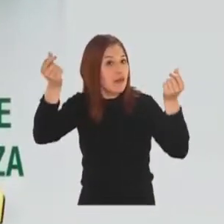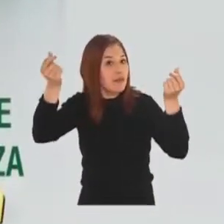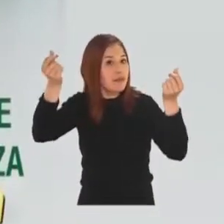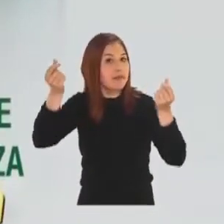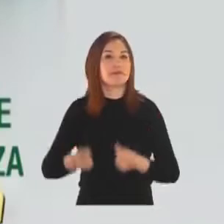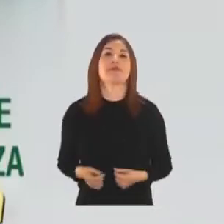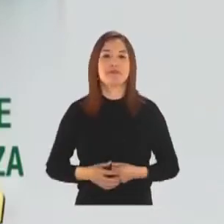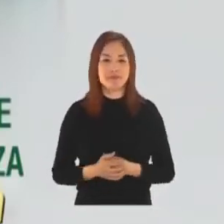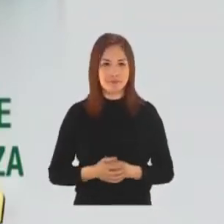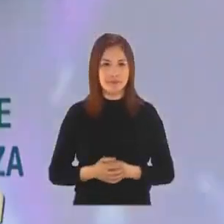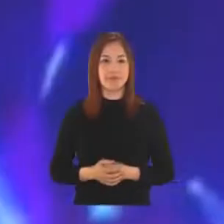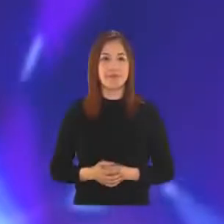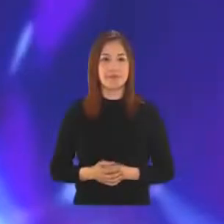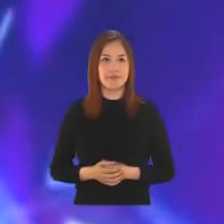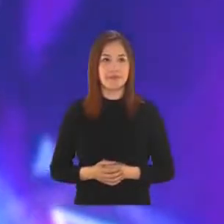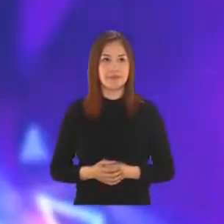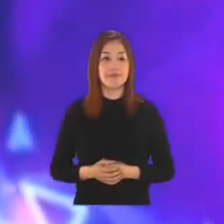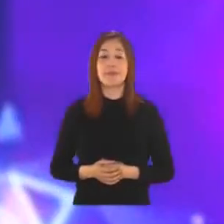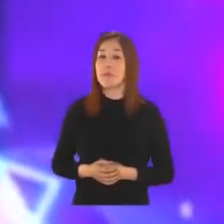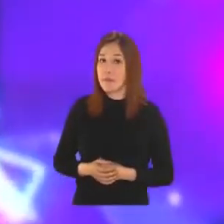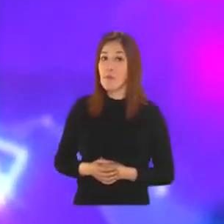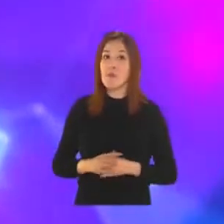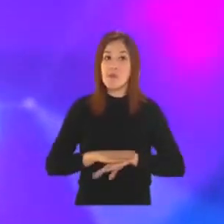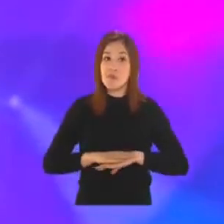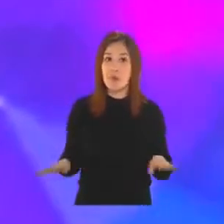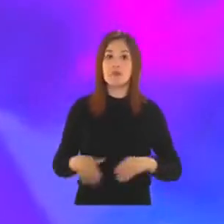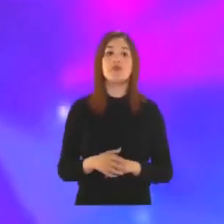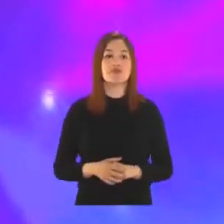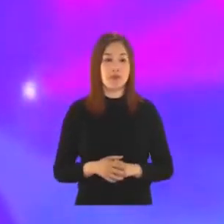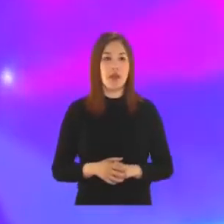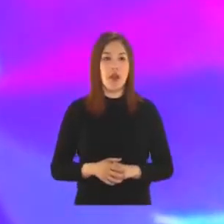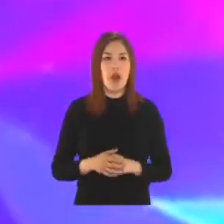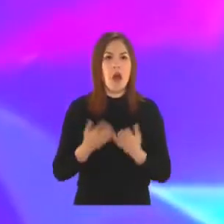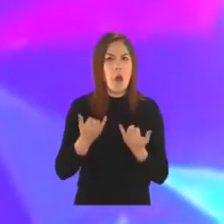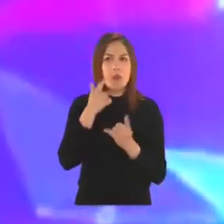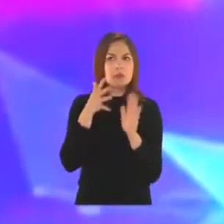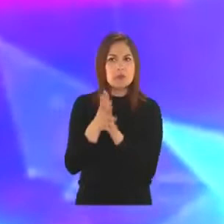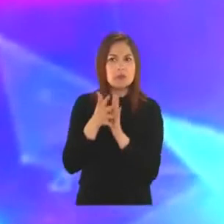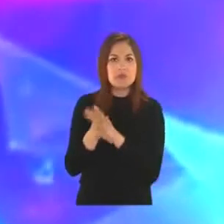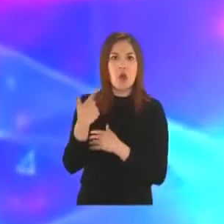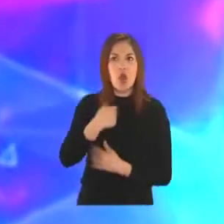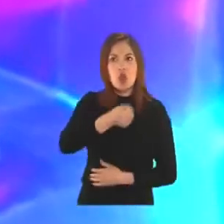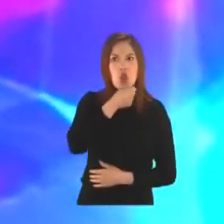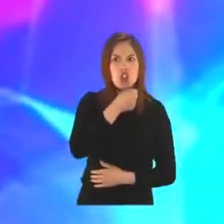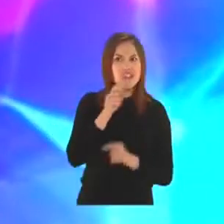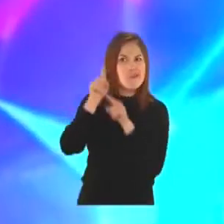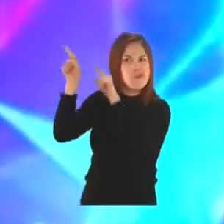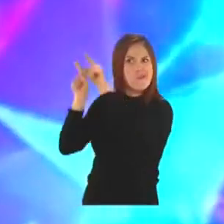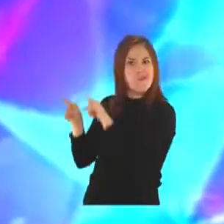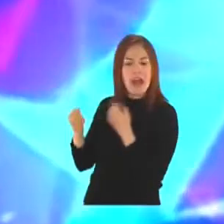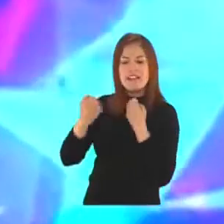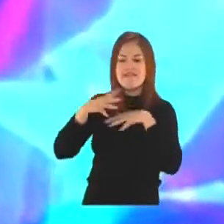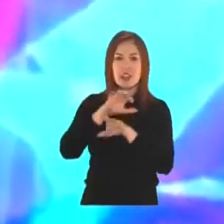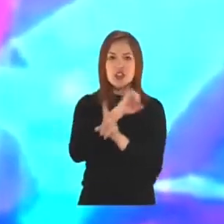cabeza en un flash. Y es momento de irnos a nuestra redacción para conocer esas noticias que se están moviendo hoy en